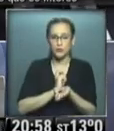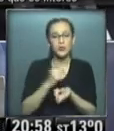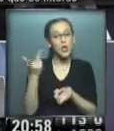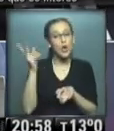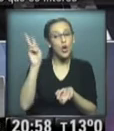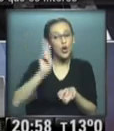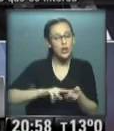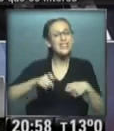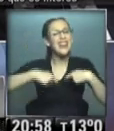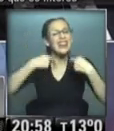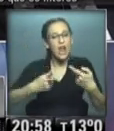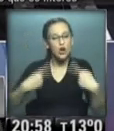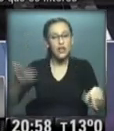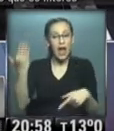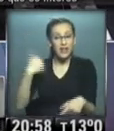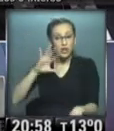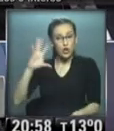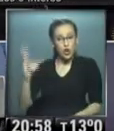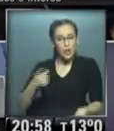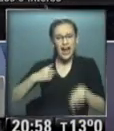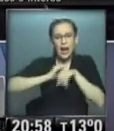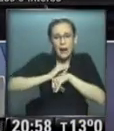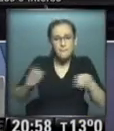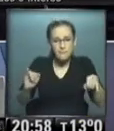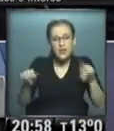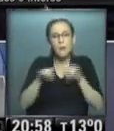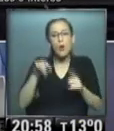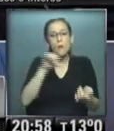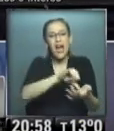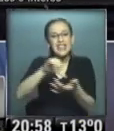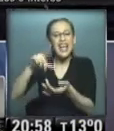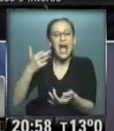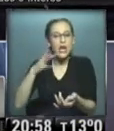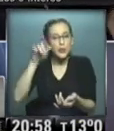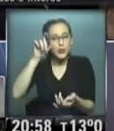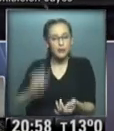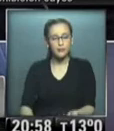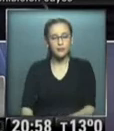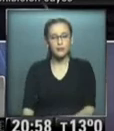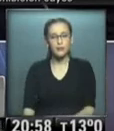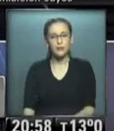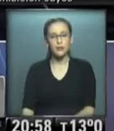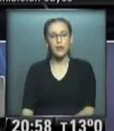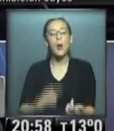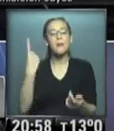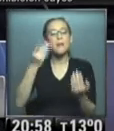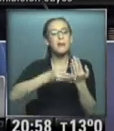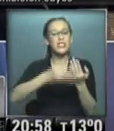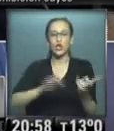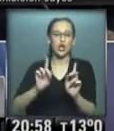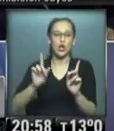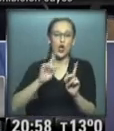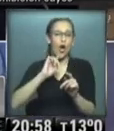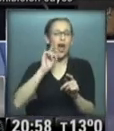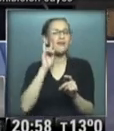parte de lo que se llevaron. Hay una gran campaña por los países del Caribe. Claro, muchos no le prestan atención a lo que dice el primer ministro de Antigua y Barbuda, por eso